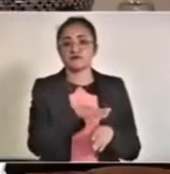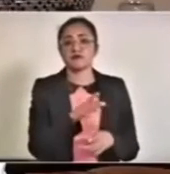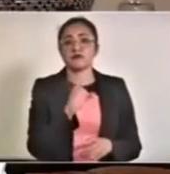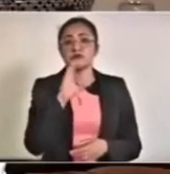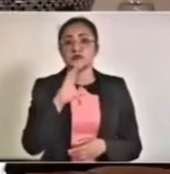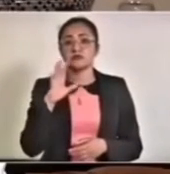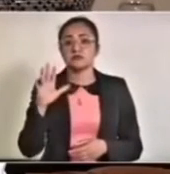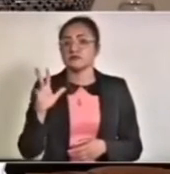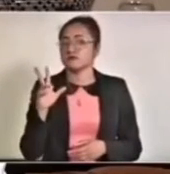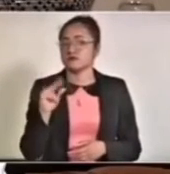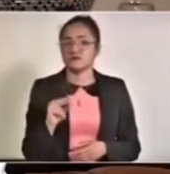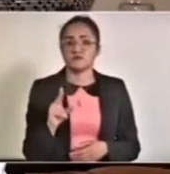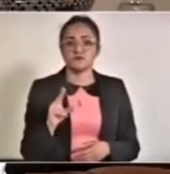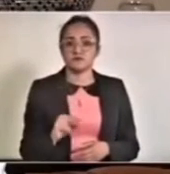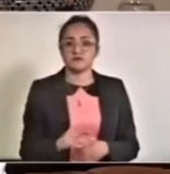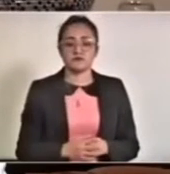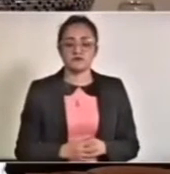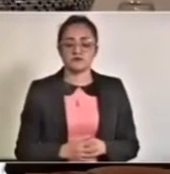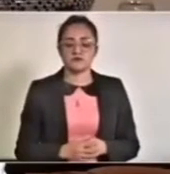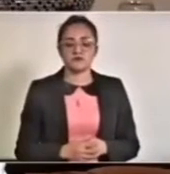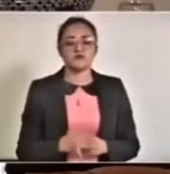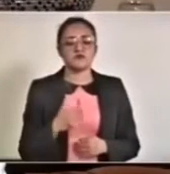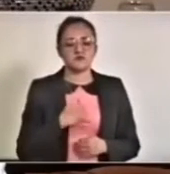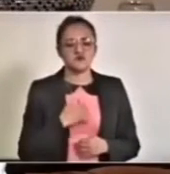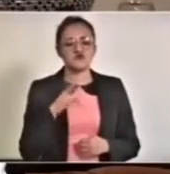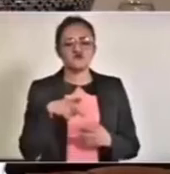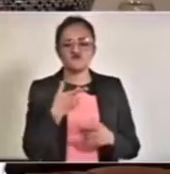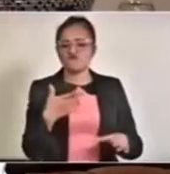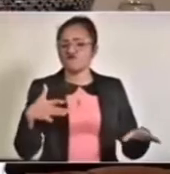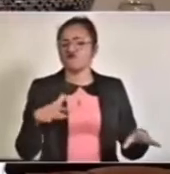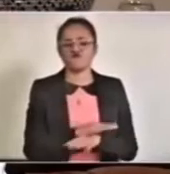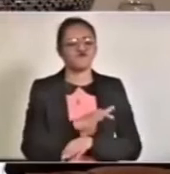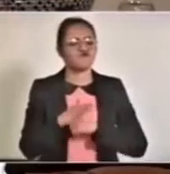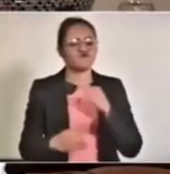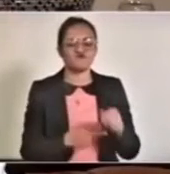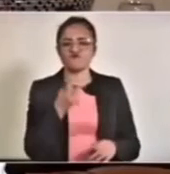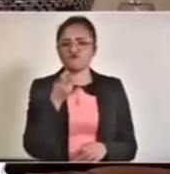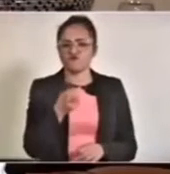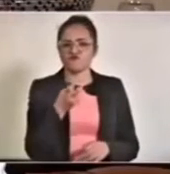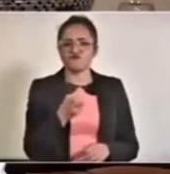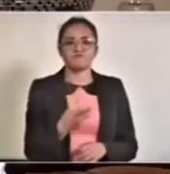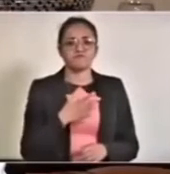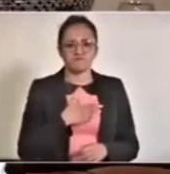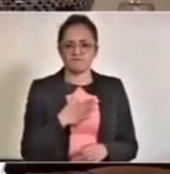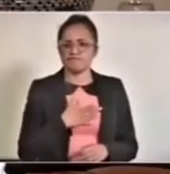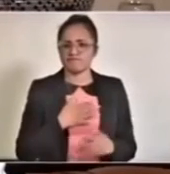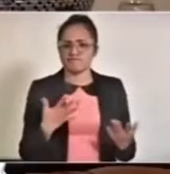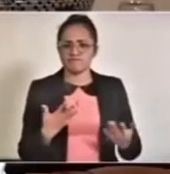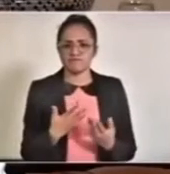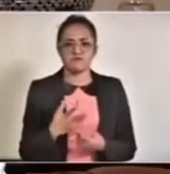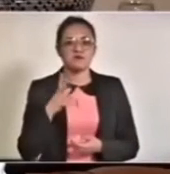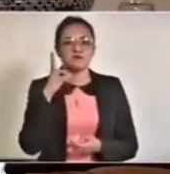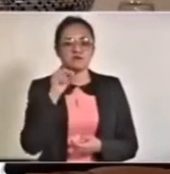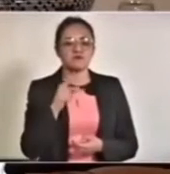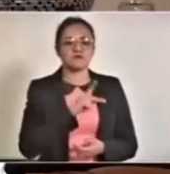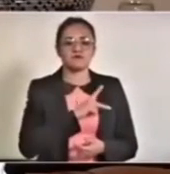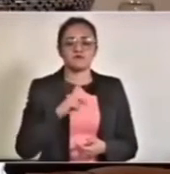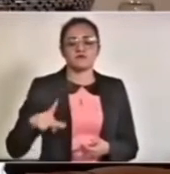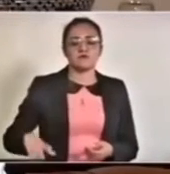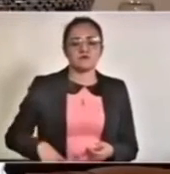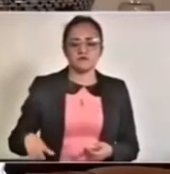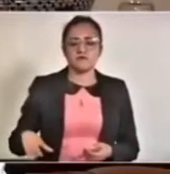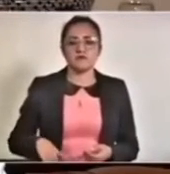c5 yo voy a corregir todo repito no va a ser mi gobierno